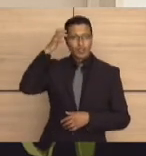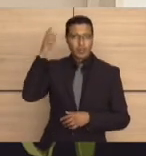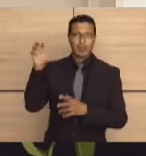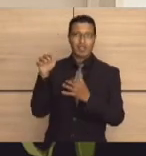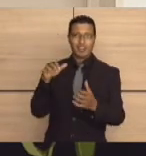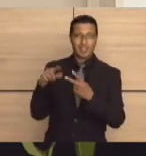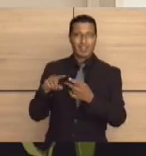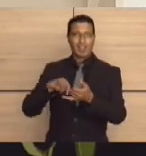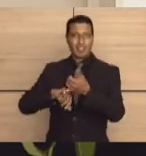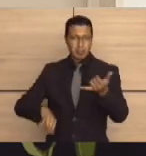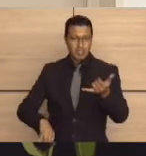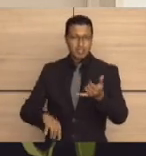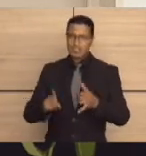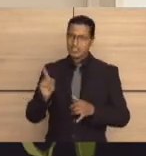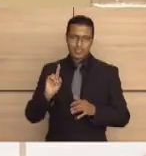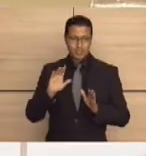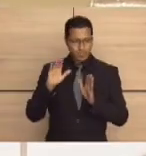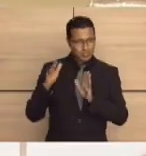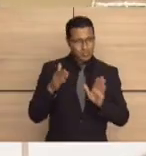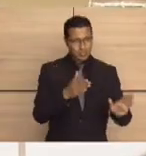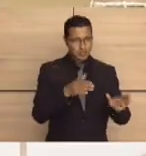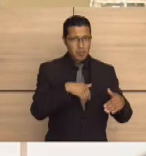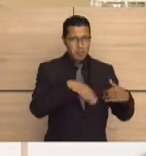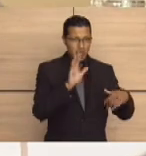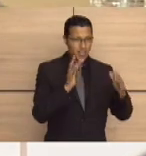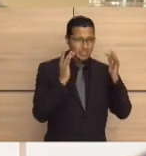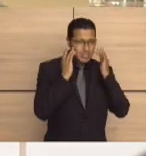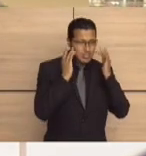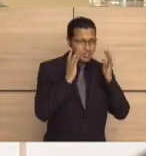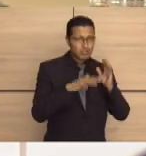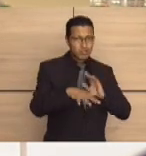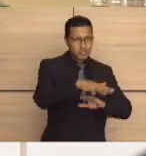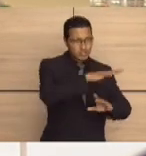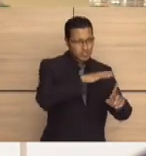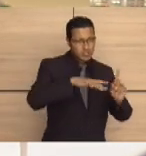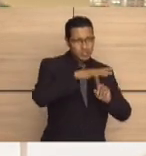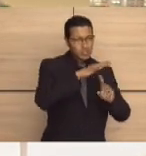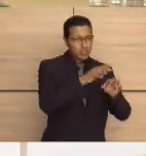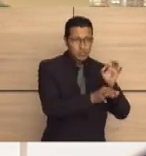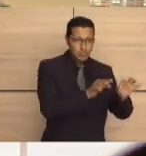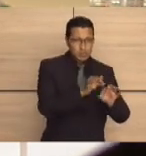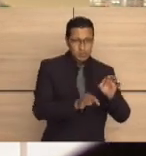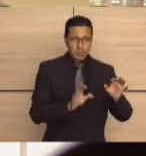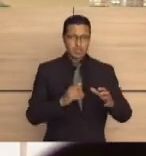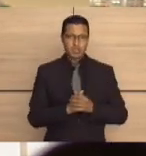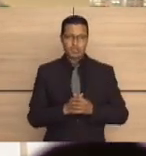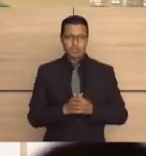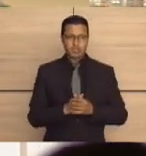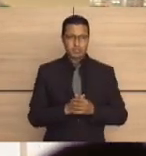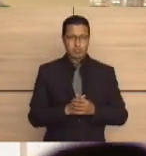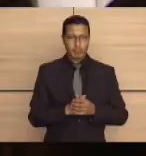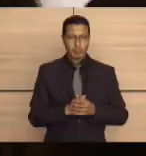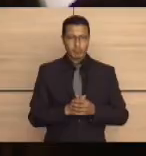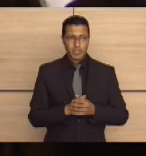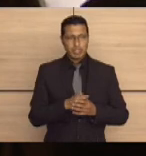de independencia, y acercarse y aproximarse más a nuestra realidad. Por otro lado, en el medio ambiente, creo